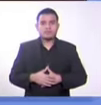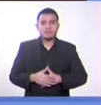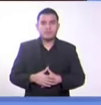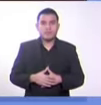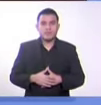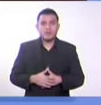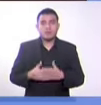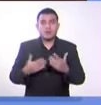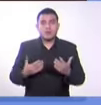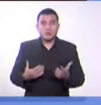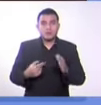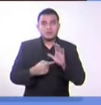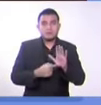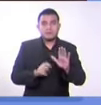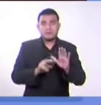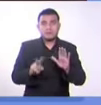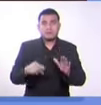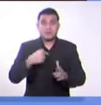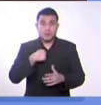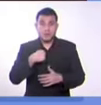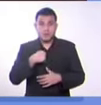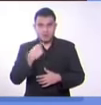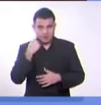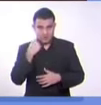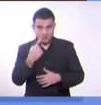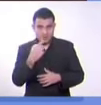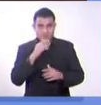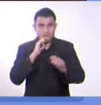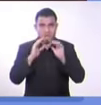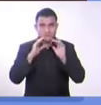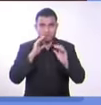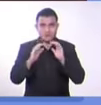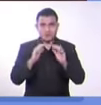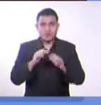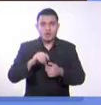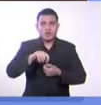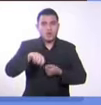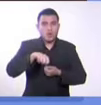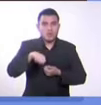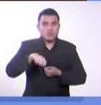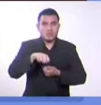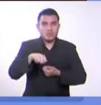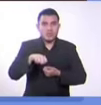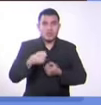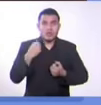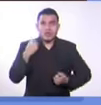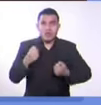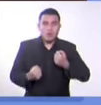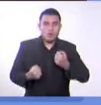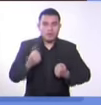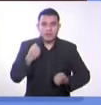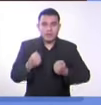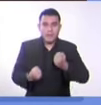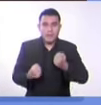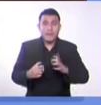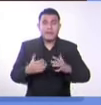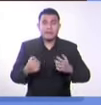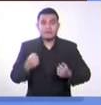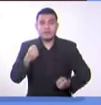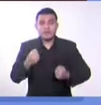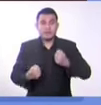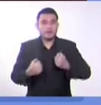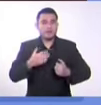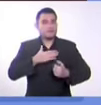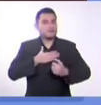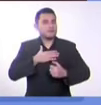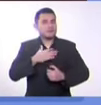Pues los tipos de programas que yo veo en la comunicación son los de cocina y los de deporte. Los de deporte porque yo amo ver